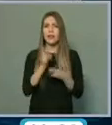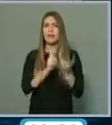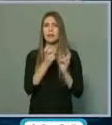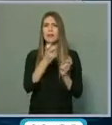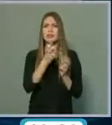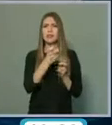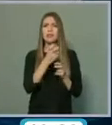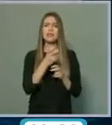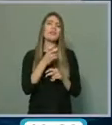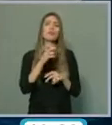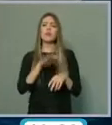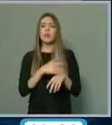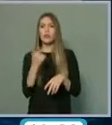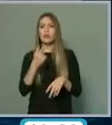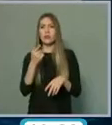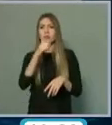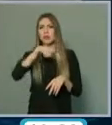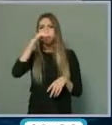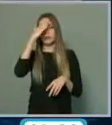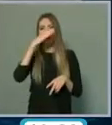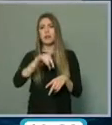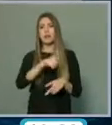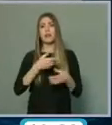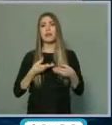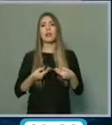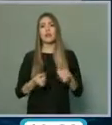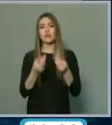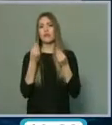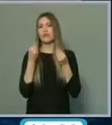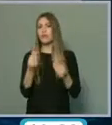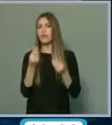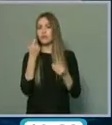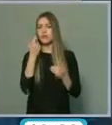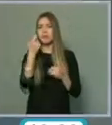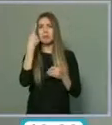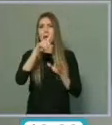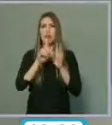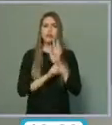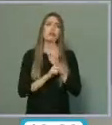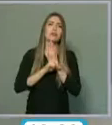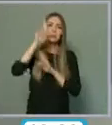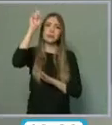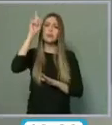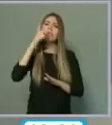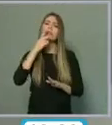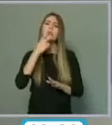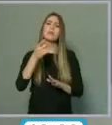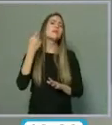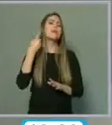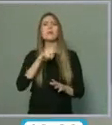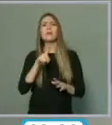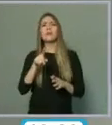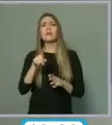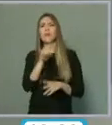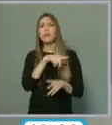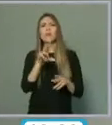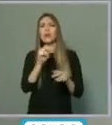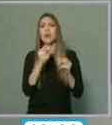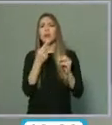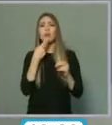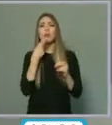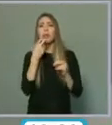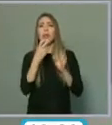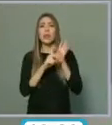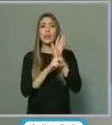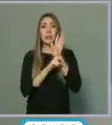sabemos que se gastó mucho dinero en este lanzamiento, ¿no? Y de pronto la gente puede pensar, bueno, ¿y por qué no utilizamos todo ese dinero